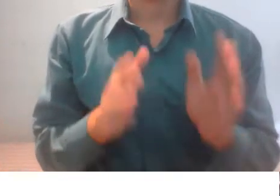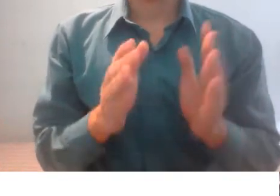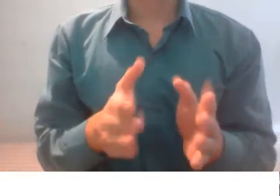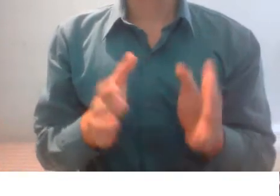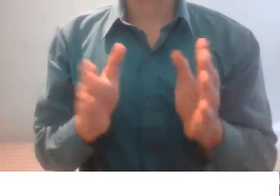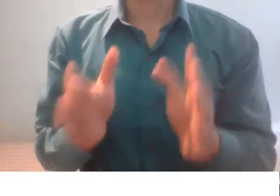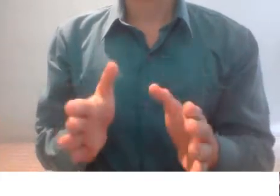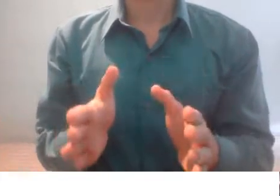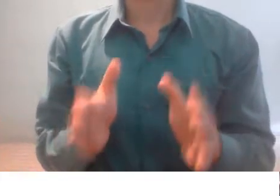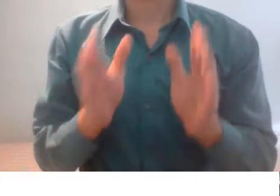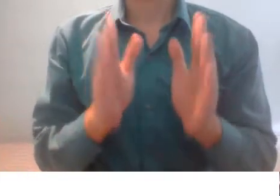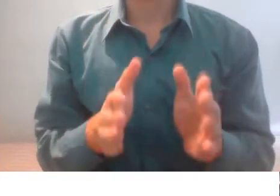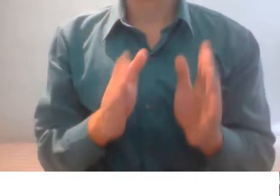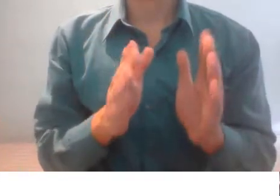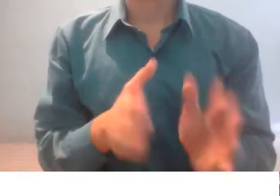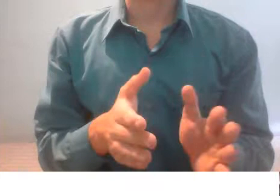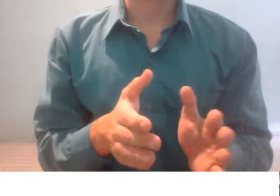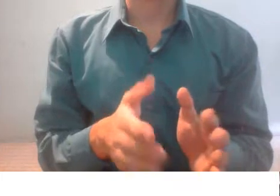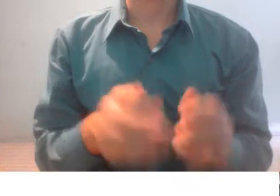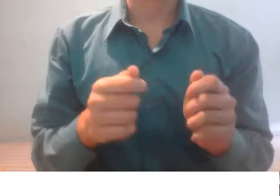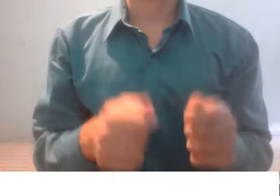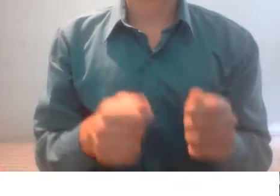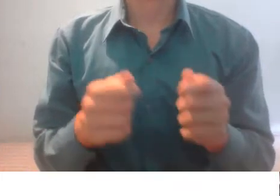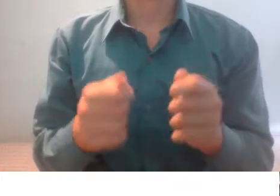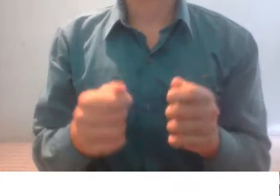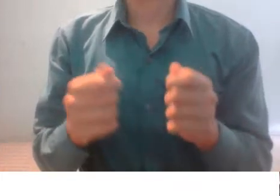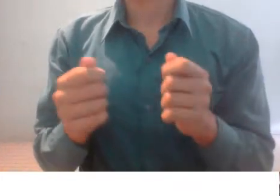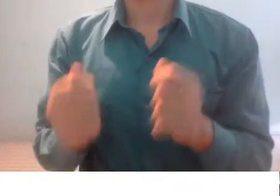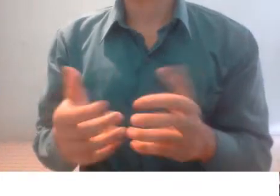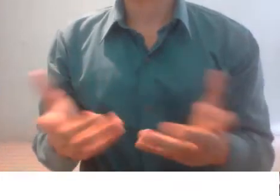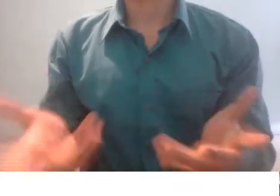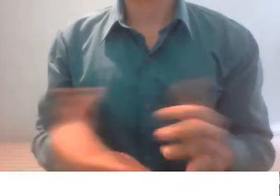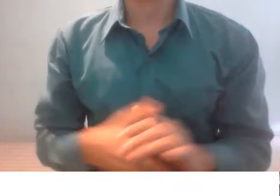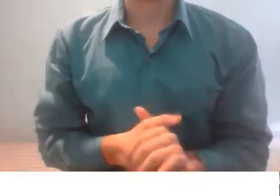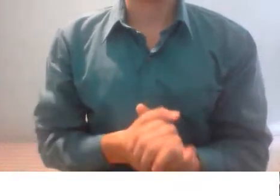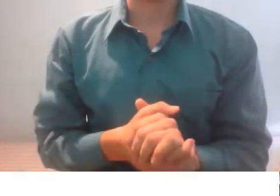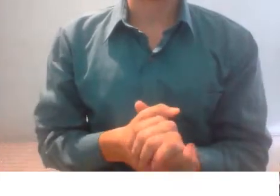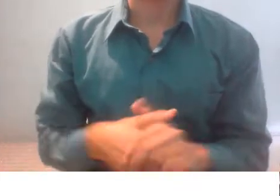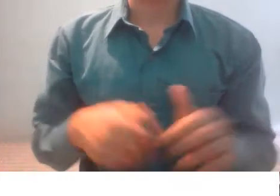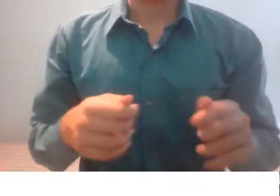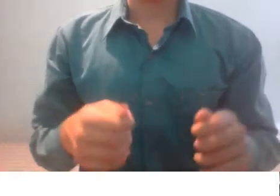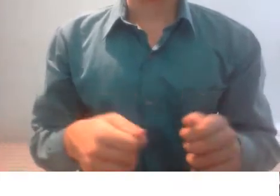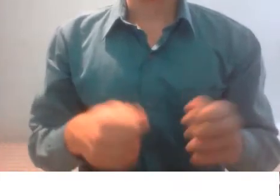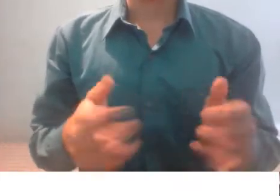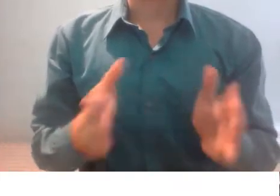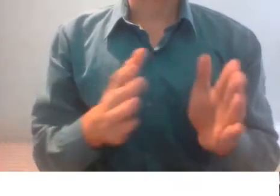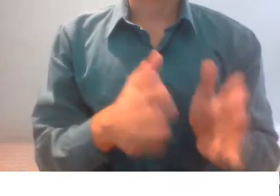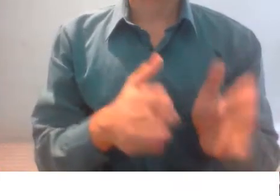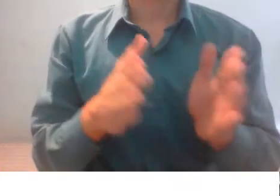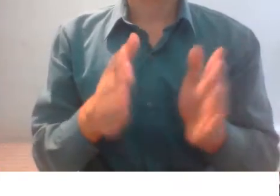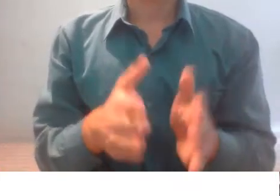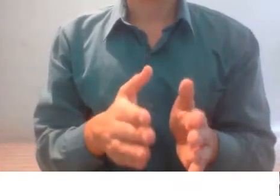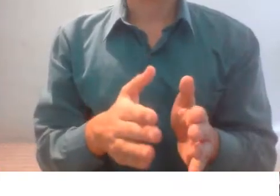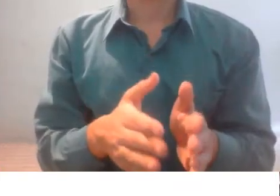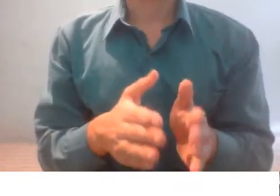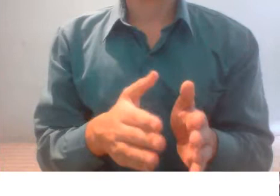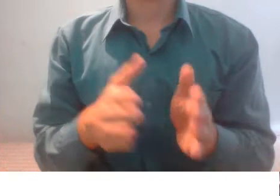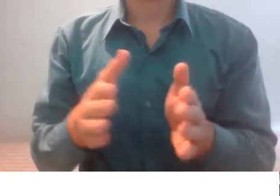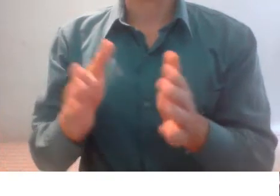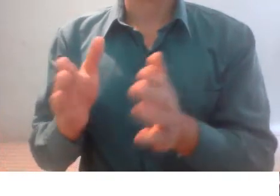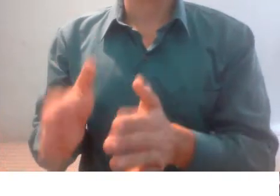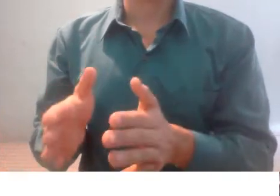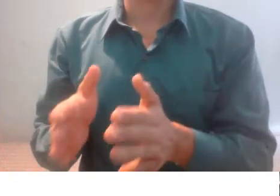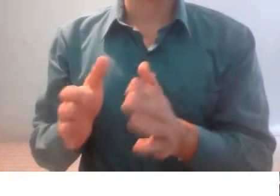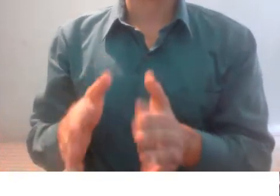cumplido. Estas obligaciones ascienden aproximadamente a 2.947 millones de pesos, que bueno, se fueron acumulando conforme